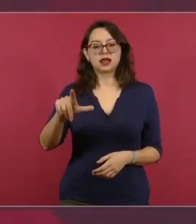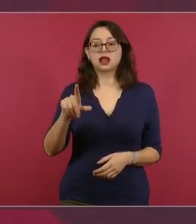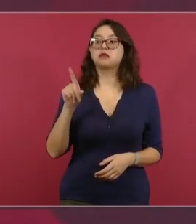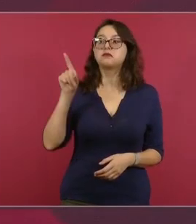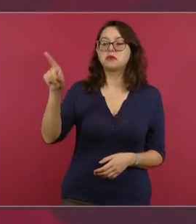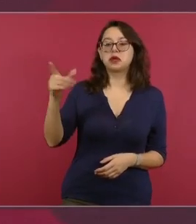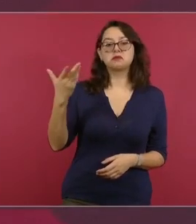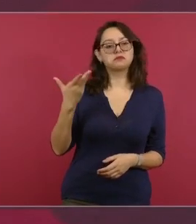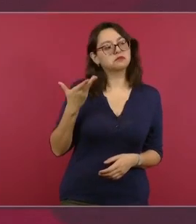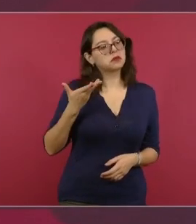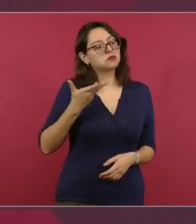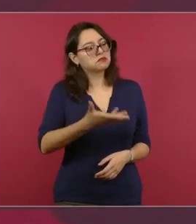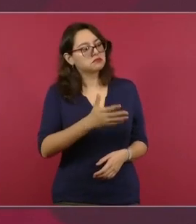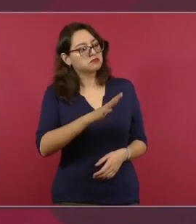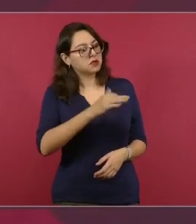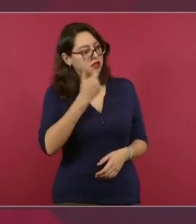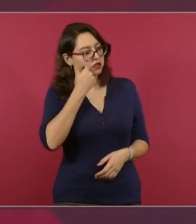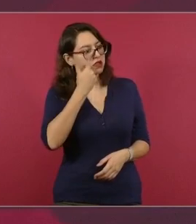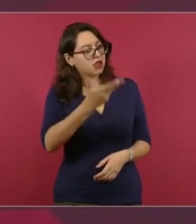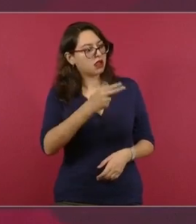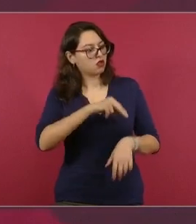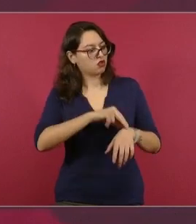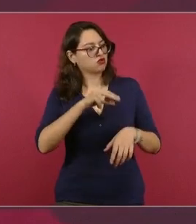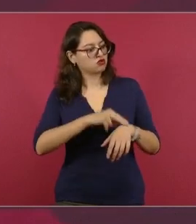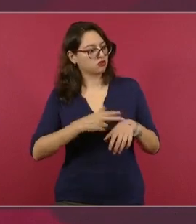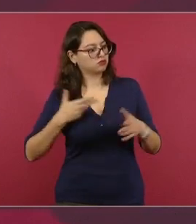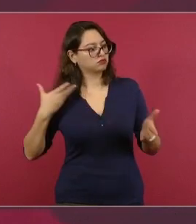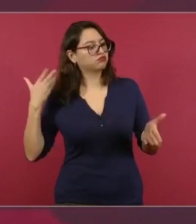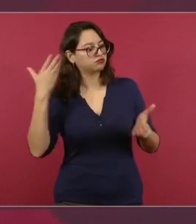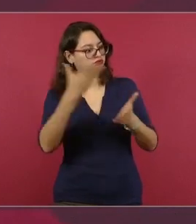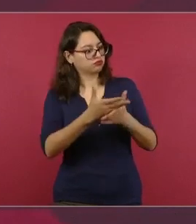enviar brigadas médicas.